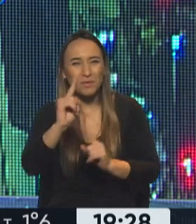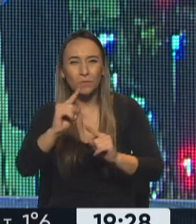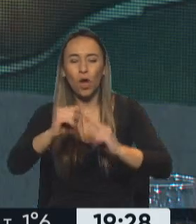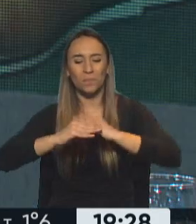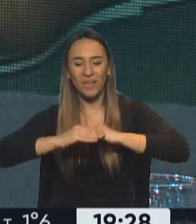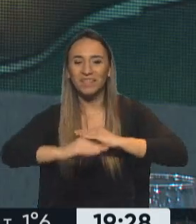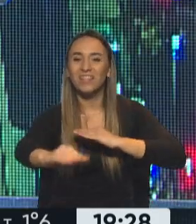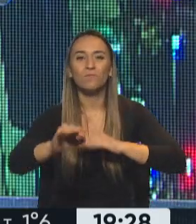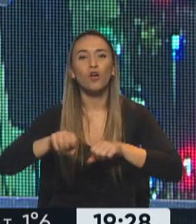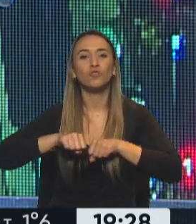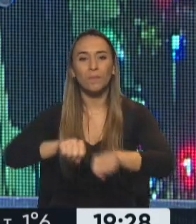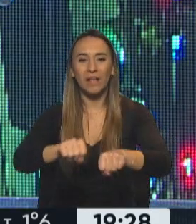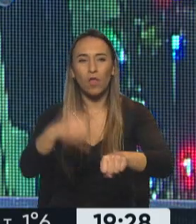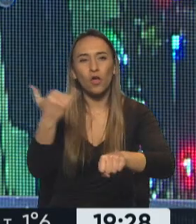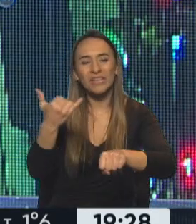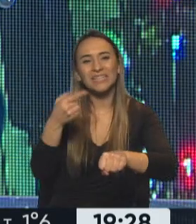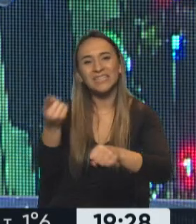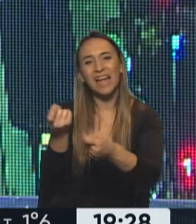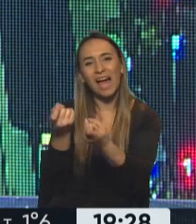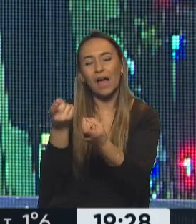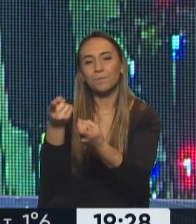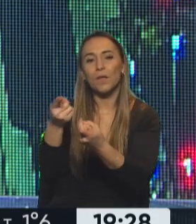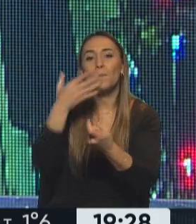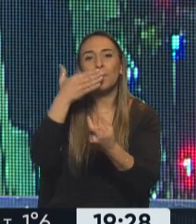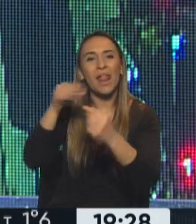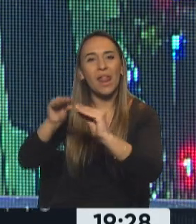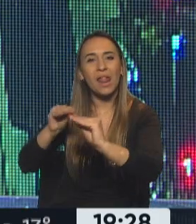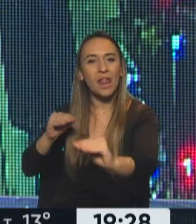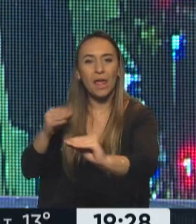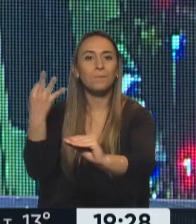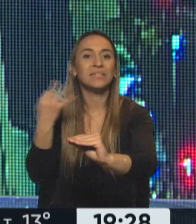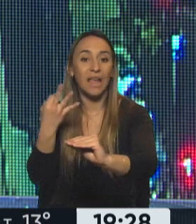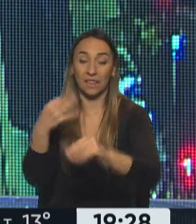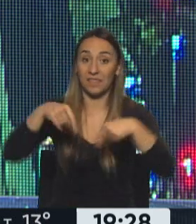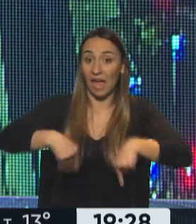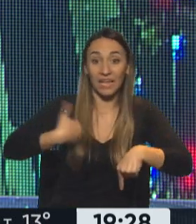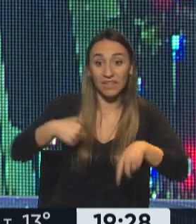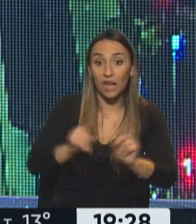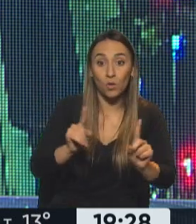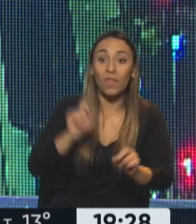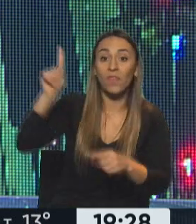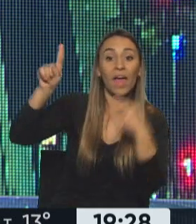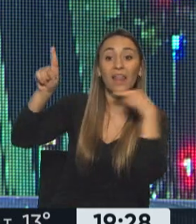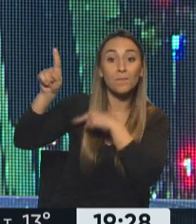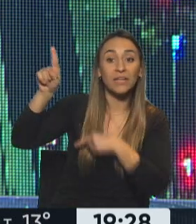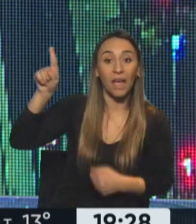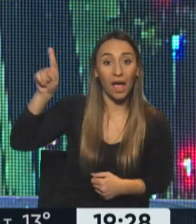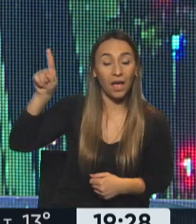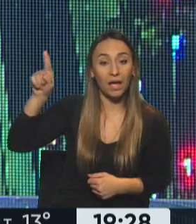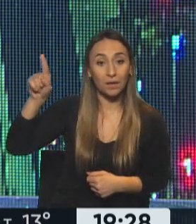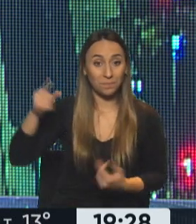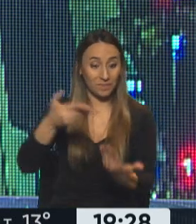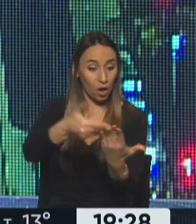Y ellos tienen un papel térmico que utilizan. Me muestra, mira, este papel térmico no se hace en Argentina, es de Alemania. Mira, la orden